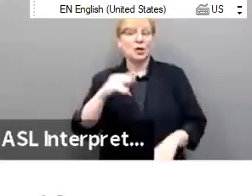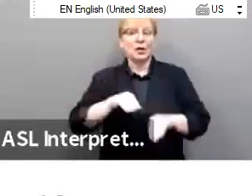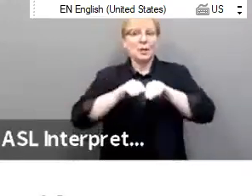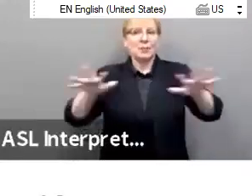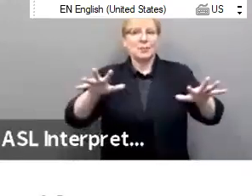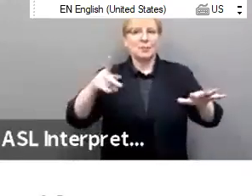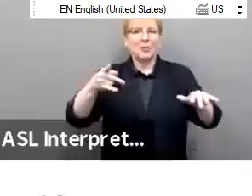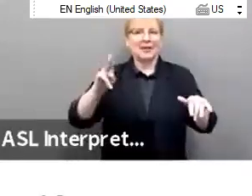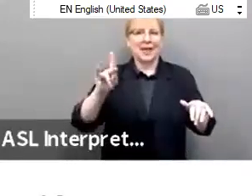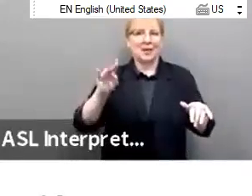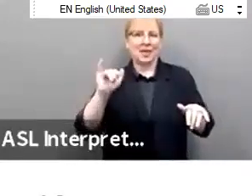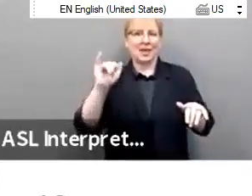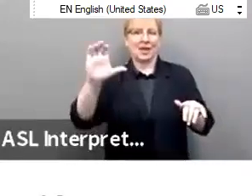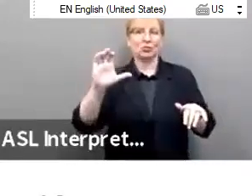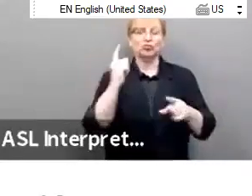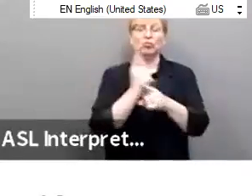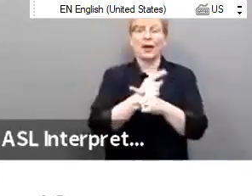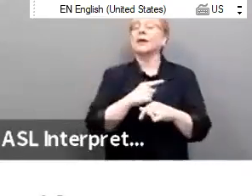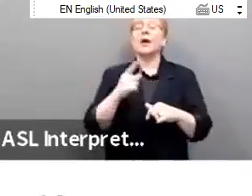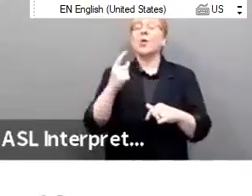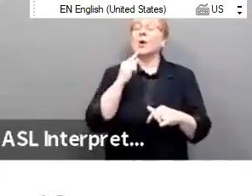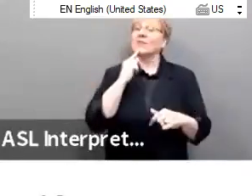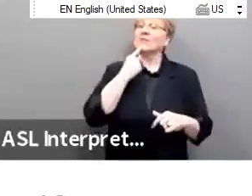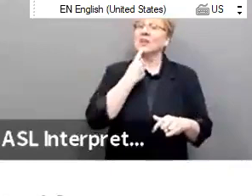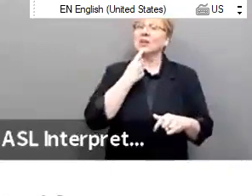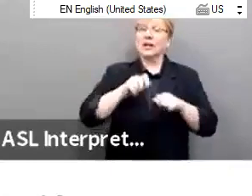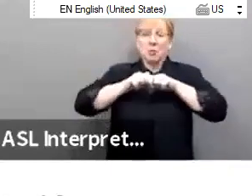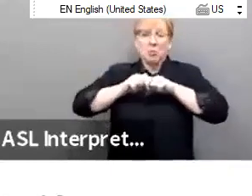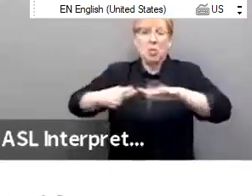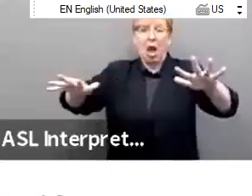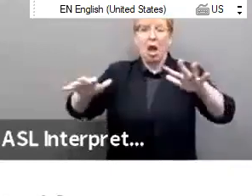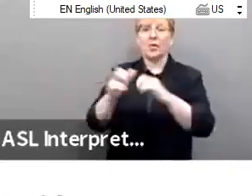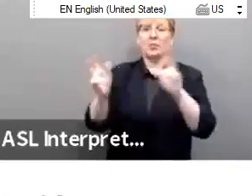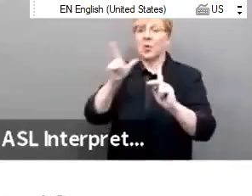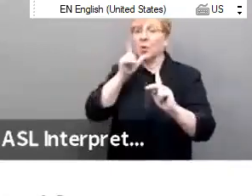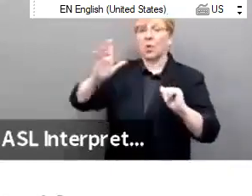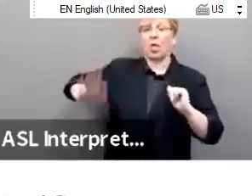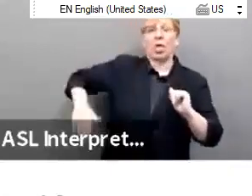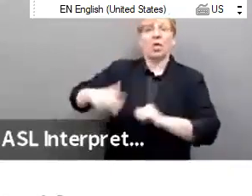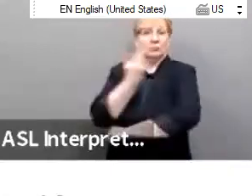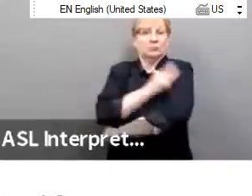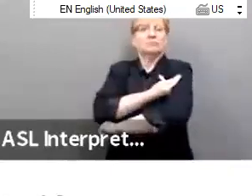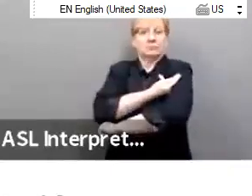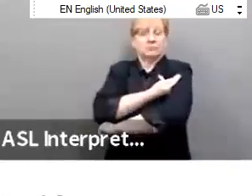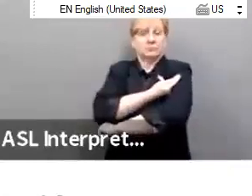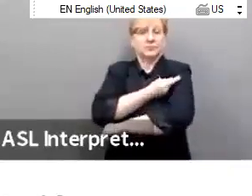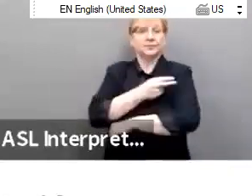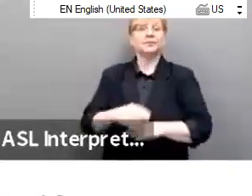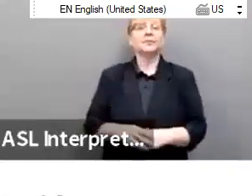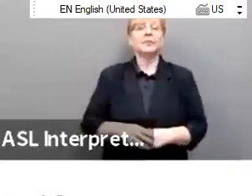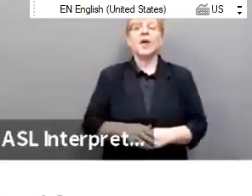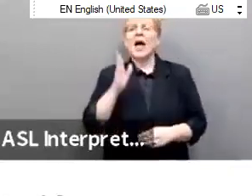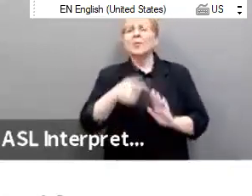Entonces, claramente estamos viendo que las vacunas hacen una gran diferencia y pueden recordar, hace unos meses empezamos a hablar de las dos